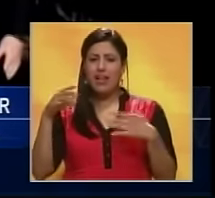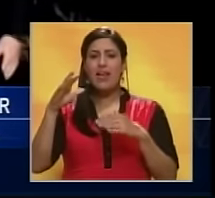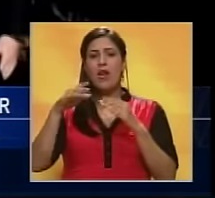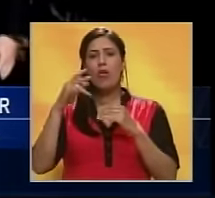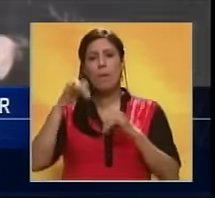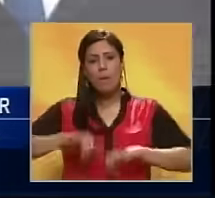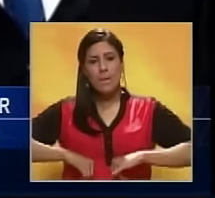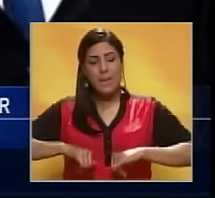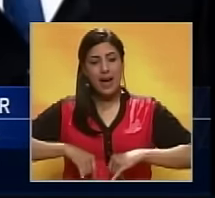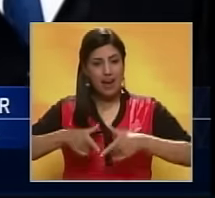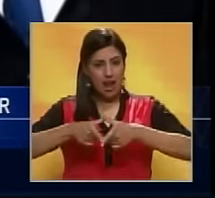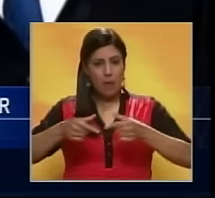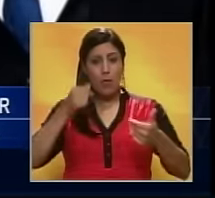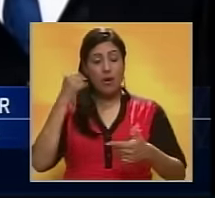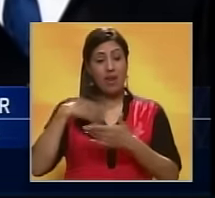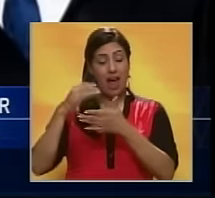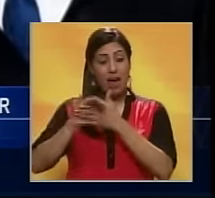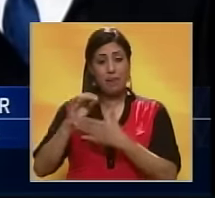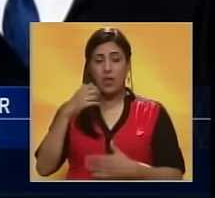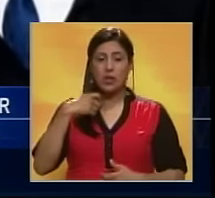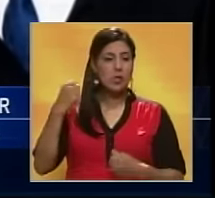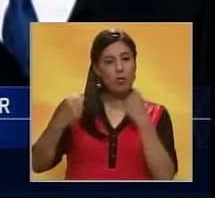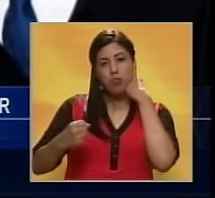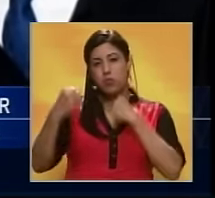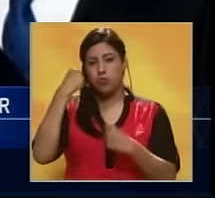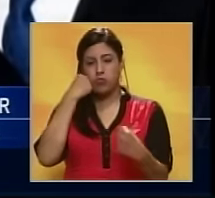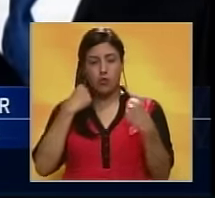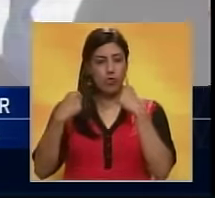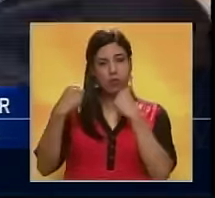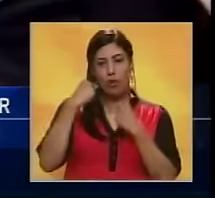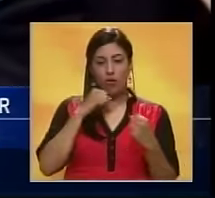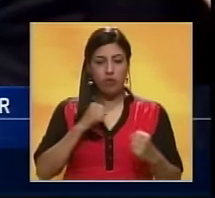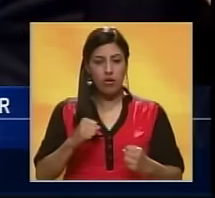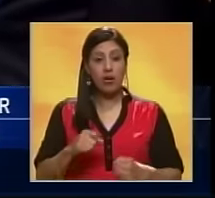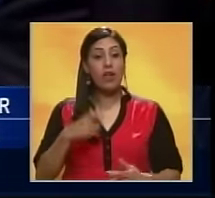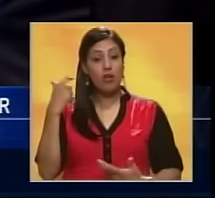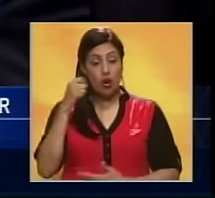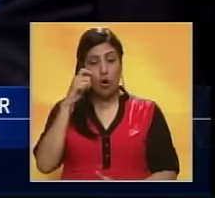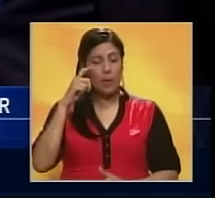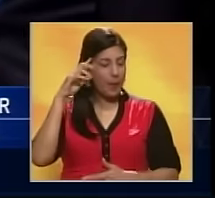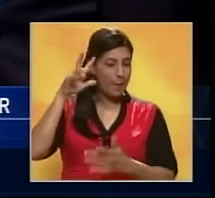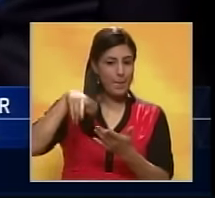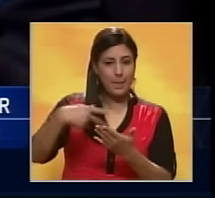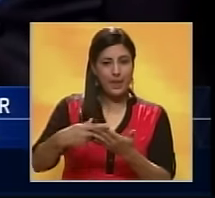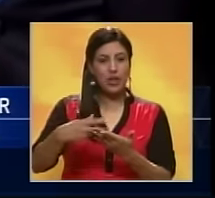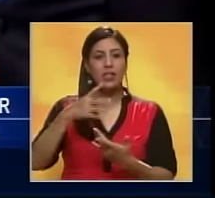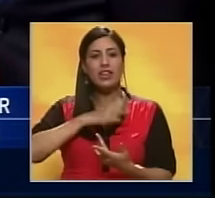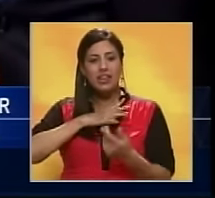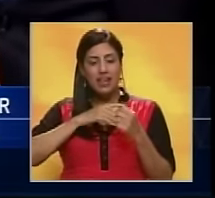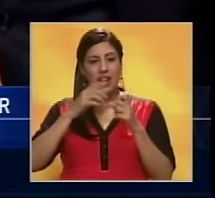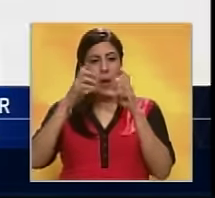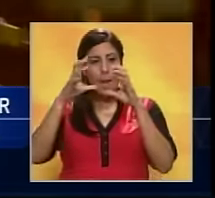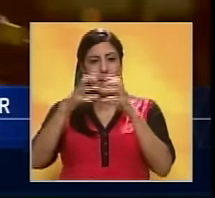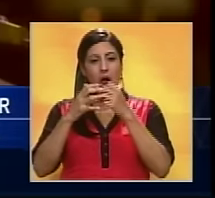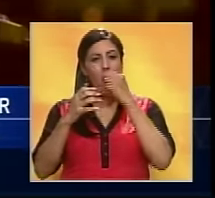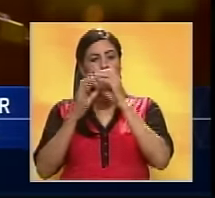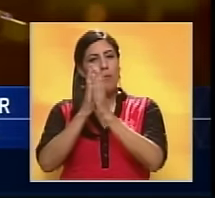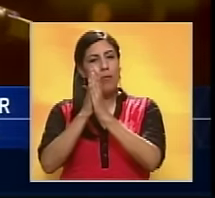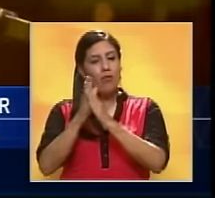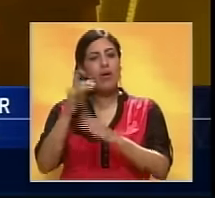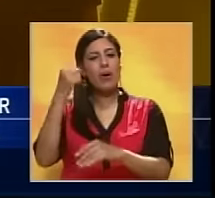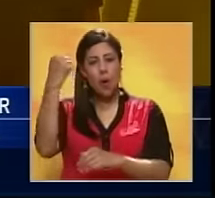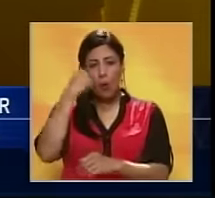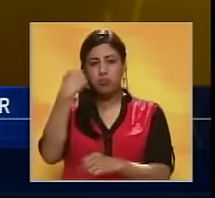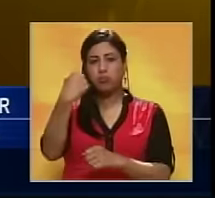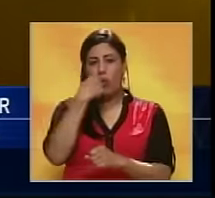en Japón, pero él se pasó de tragos y terminaron en un campo de golf. Justin se tiró al suelo, se puso una pelota en la boca y le pidió a Ed